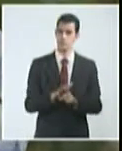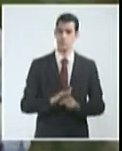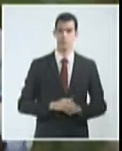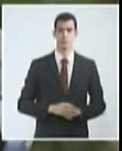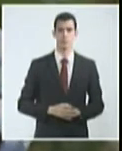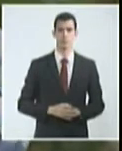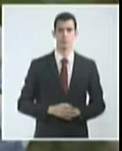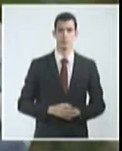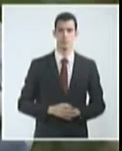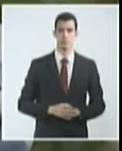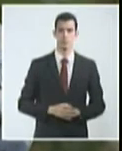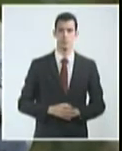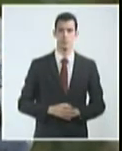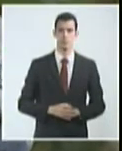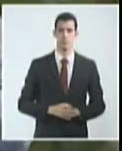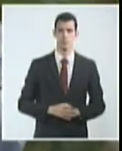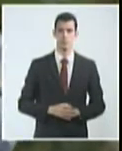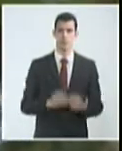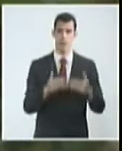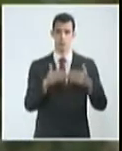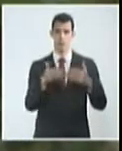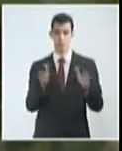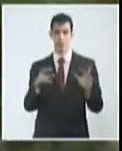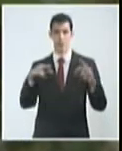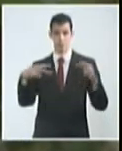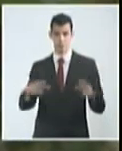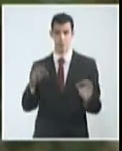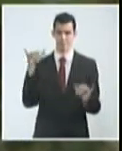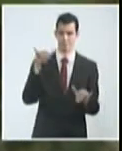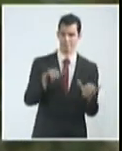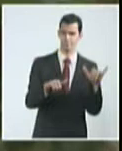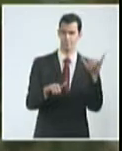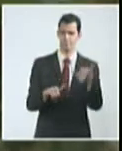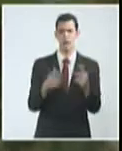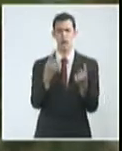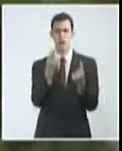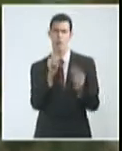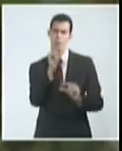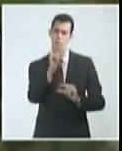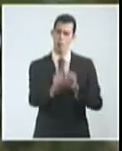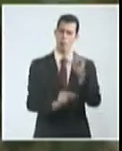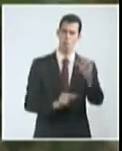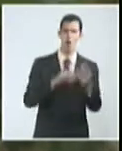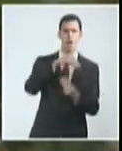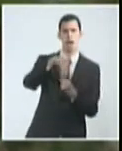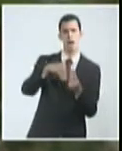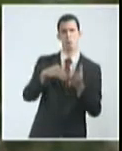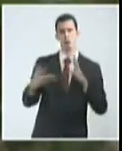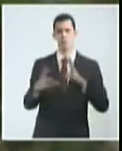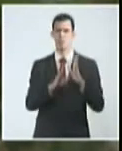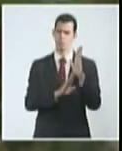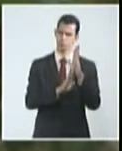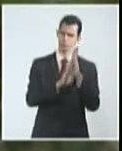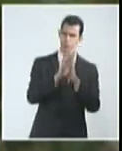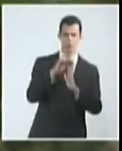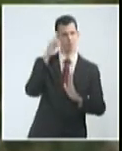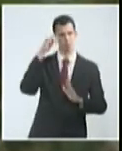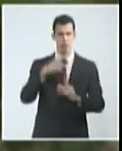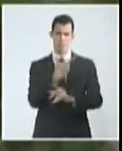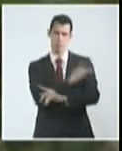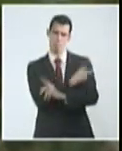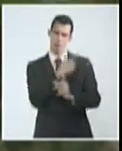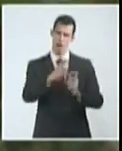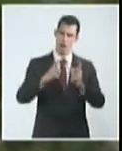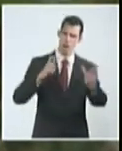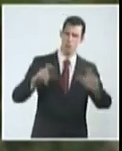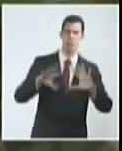El hecho de que por los resultados que vamos teniendo en el enfrentamiento a la COVID, por las vacunas, por todo lo que hemos explicado,